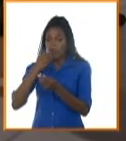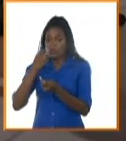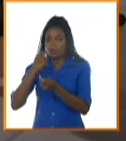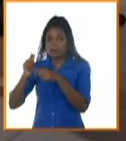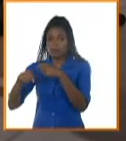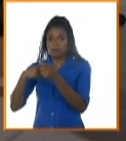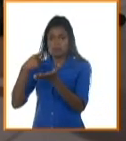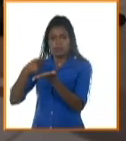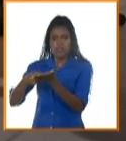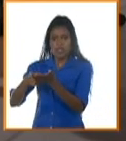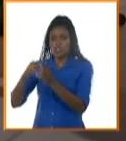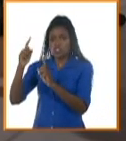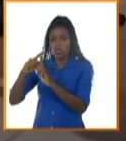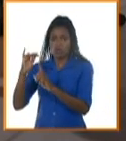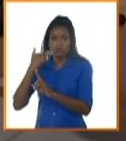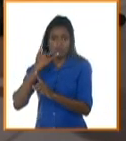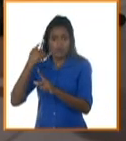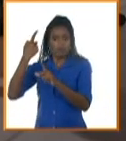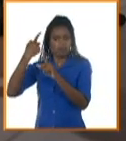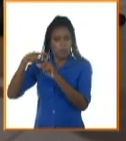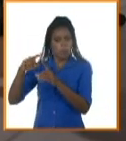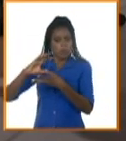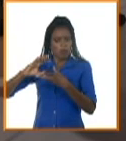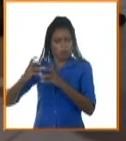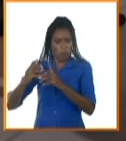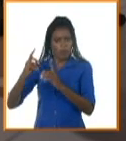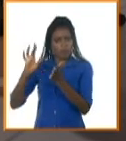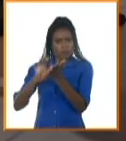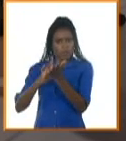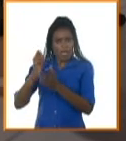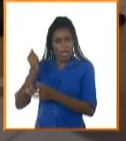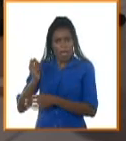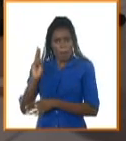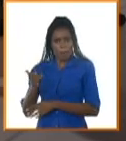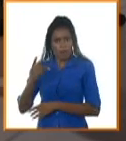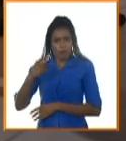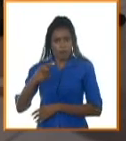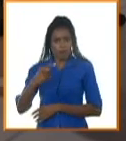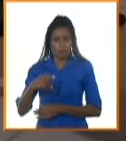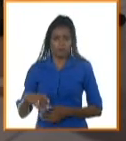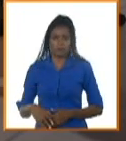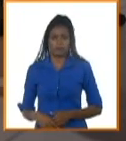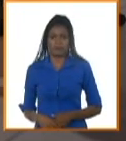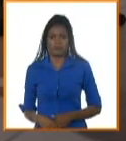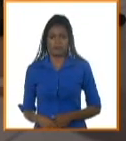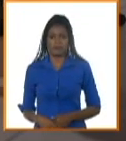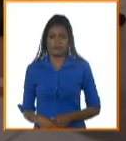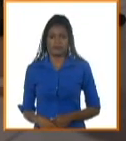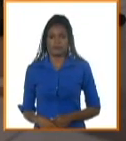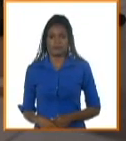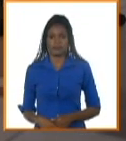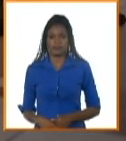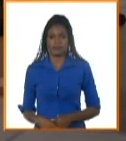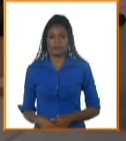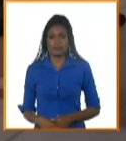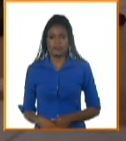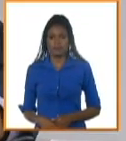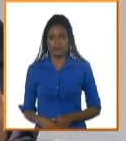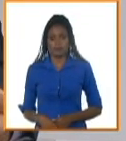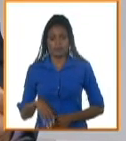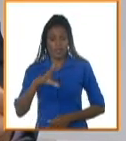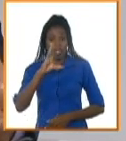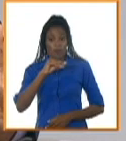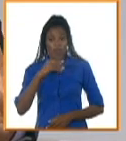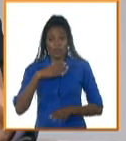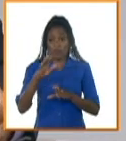desde transfer móvil sino también desde otra pasarela de pago nuestra que es la la pasarela en zona ahora hablando de las